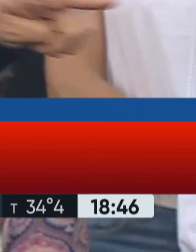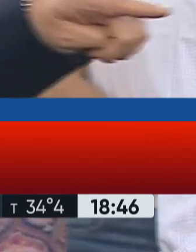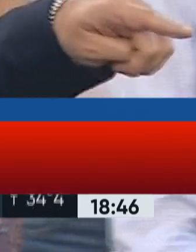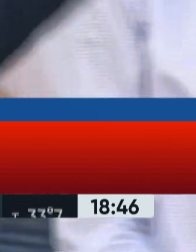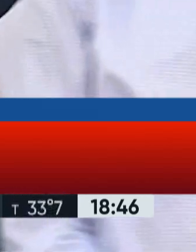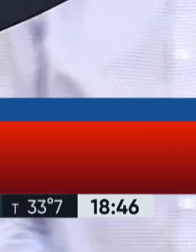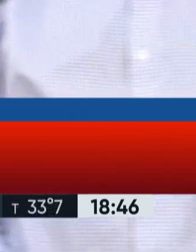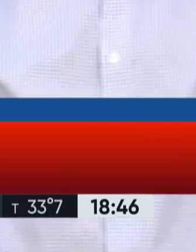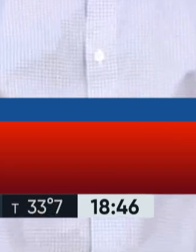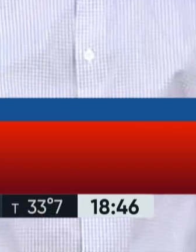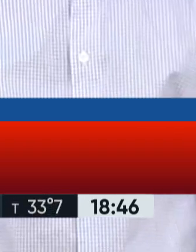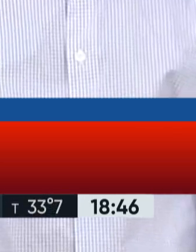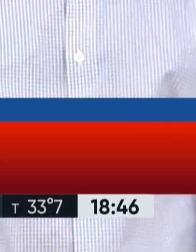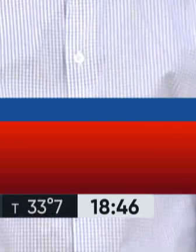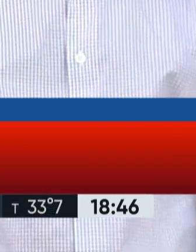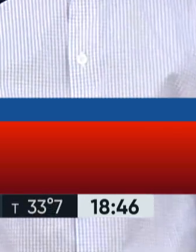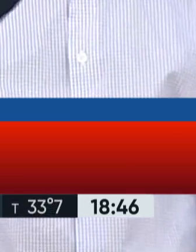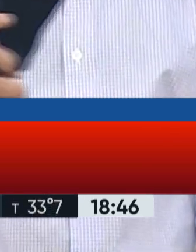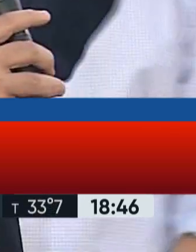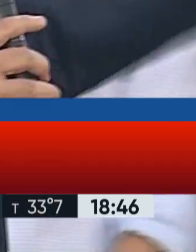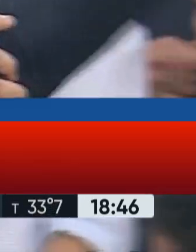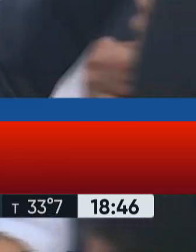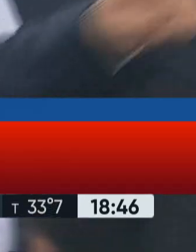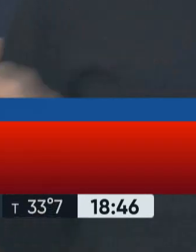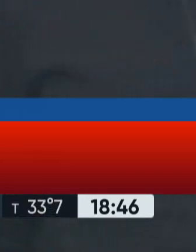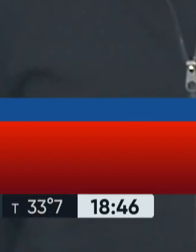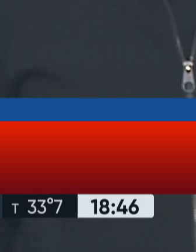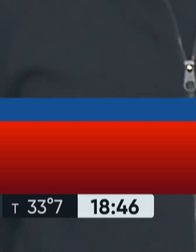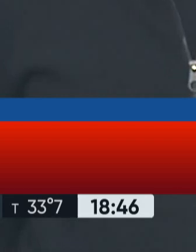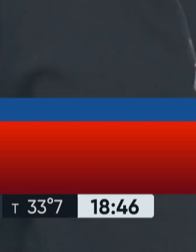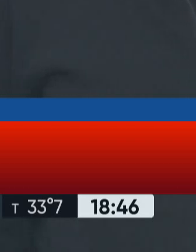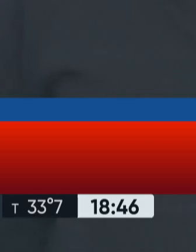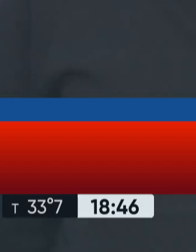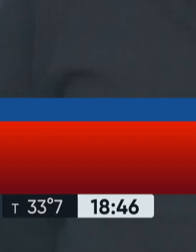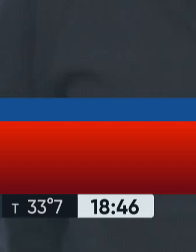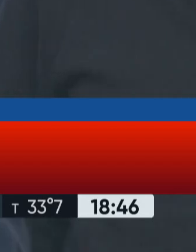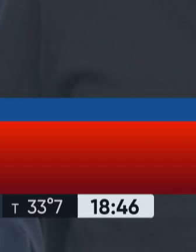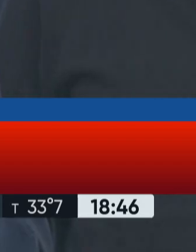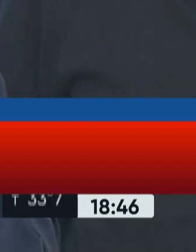causantes de aquel estado deplorable en que nosotros asumimos el país.